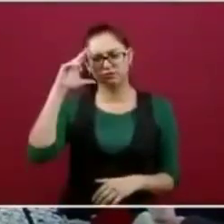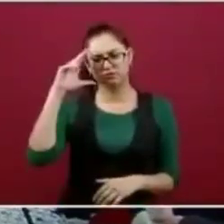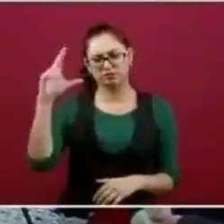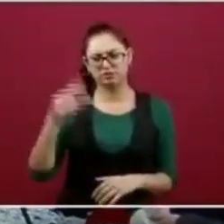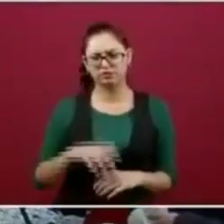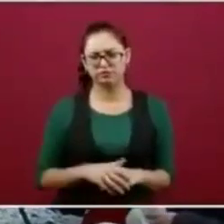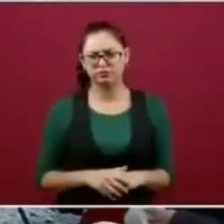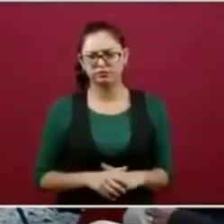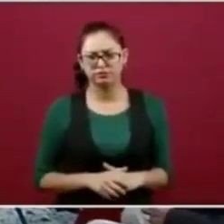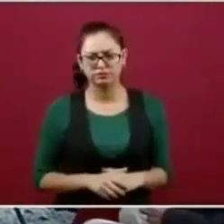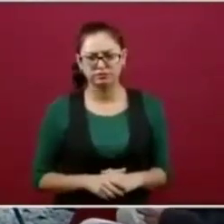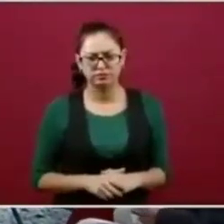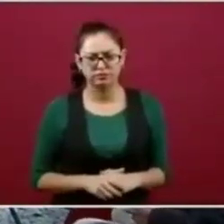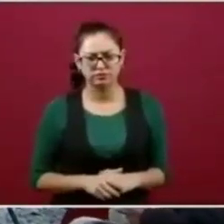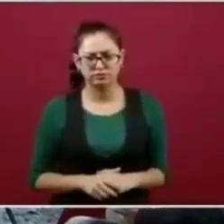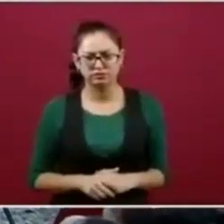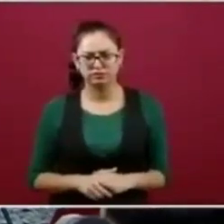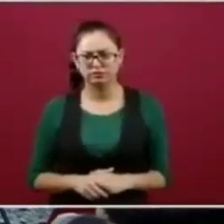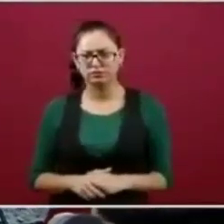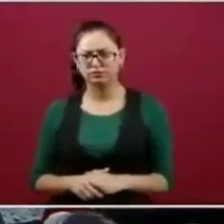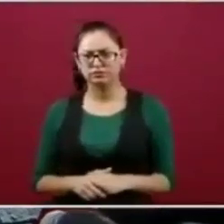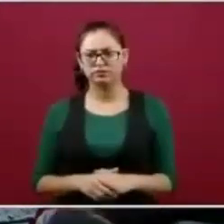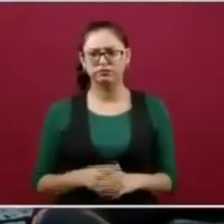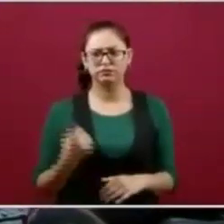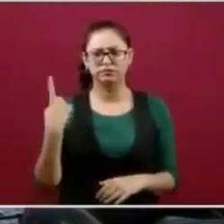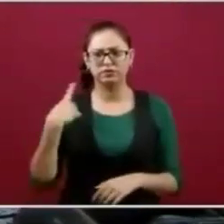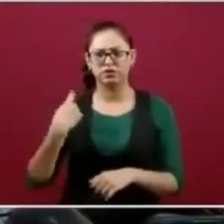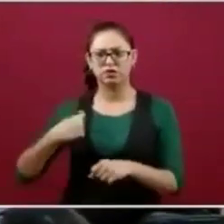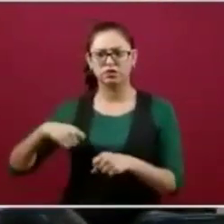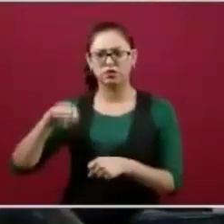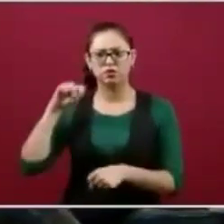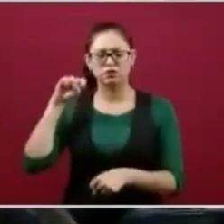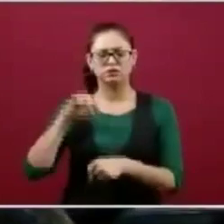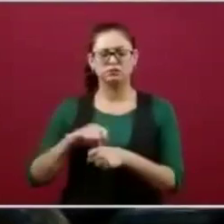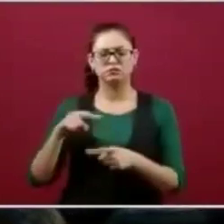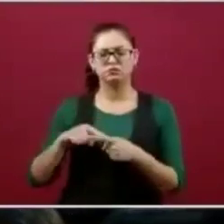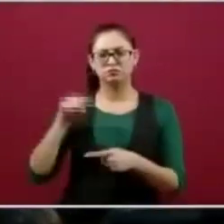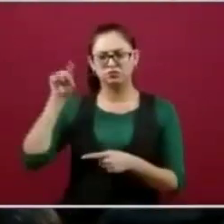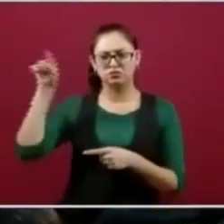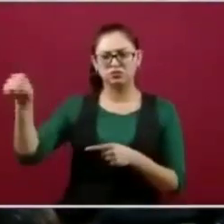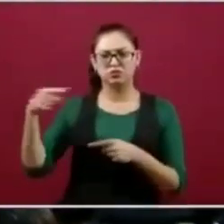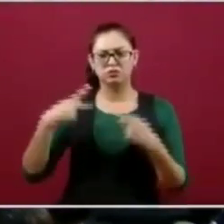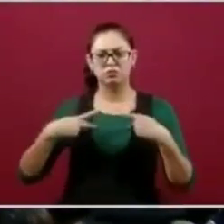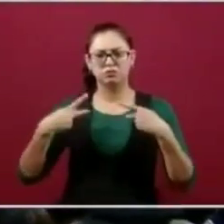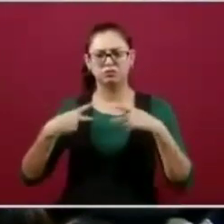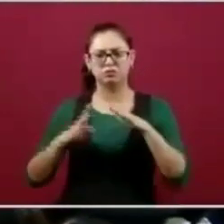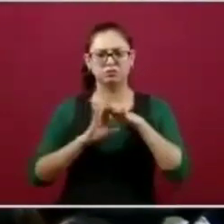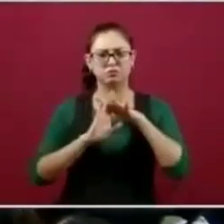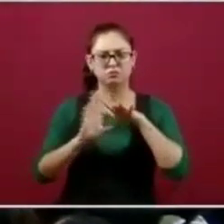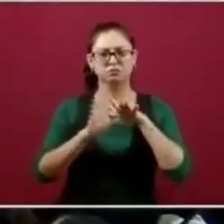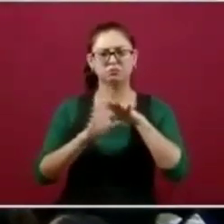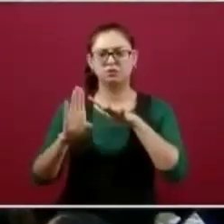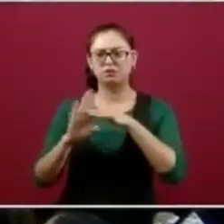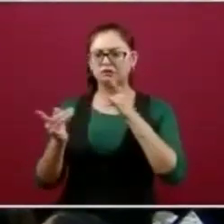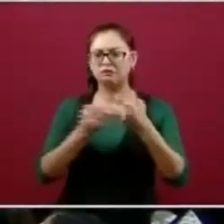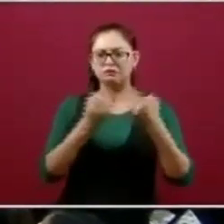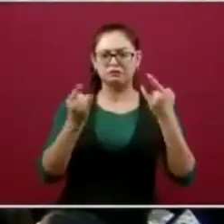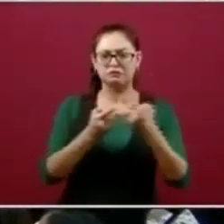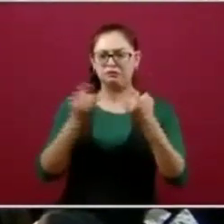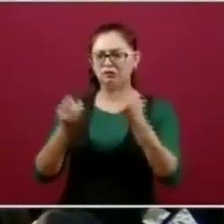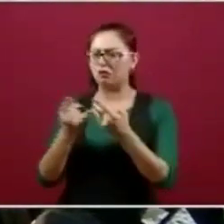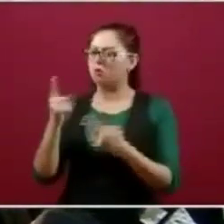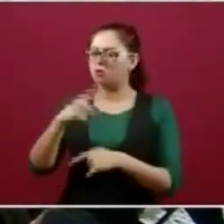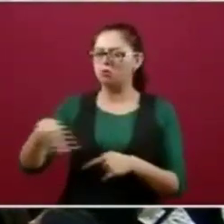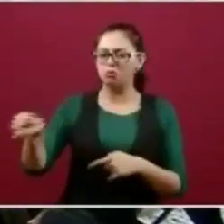Estaba en Reynosa la semana pasada y escuché muchas historias de migrantes que dijeron que fueron extorsionados